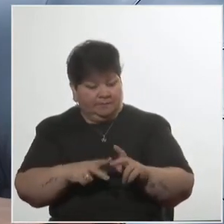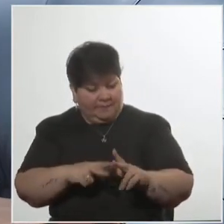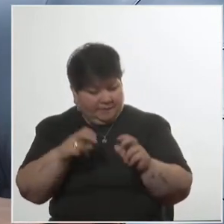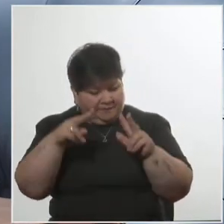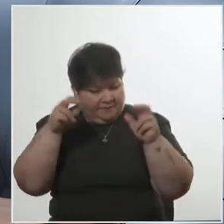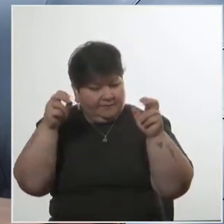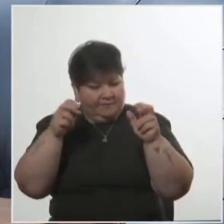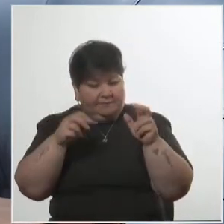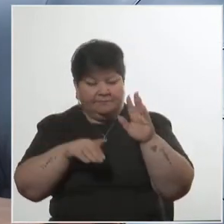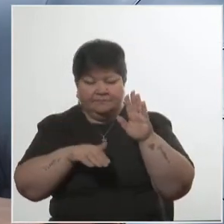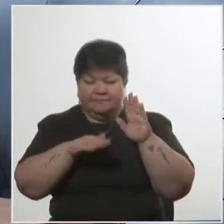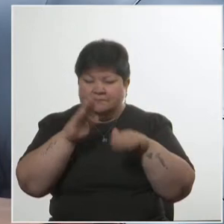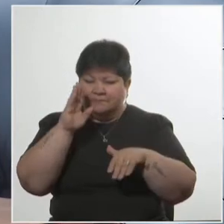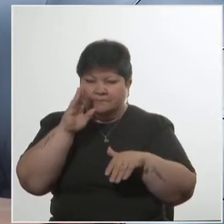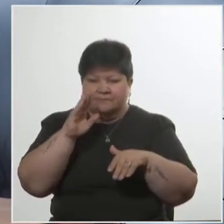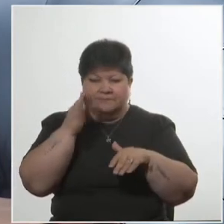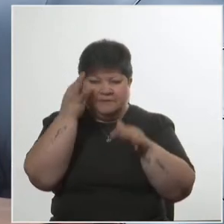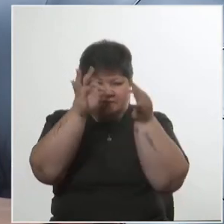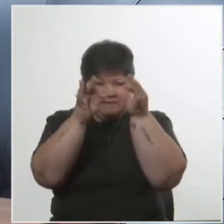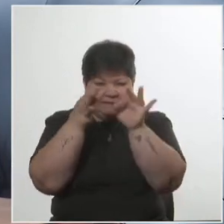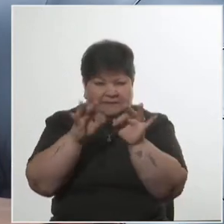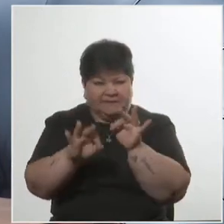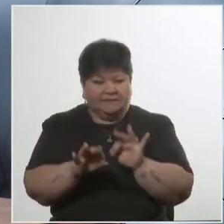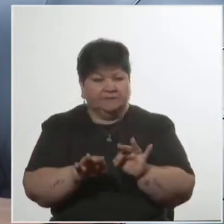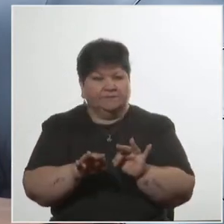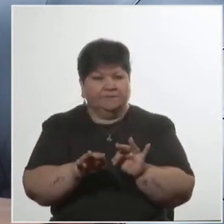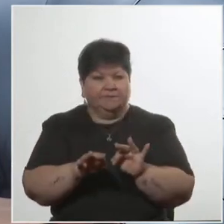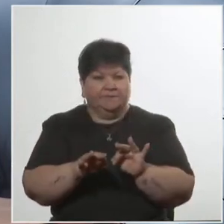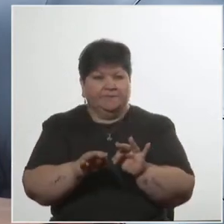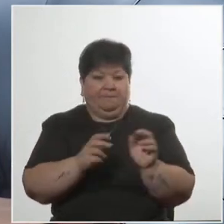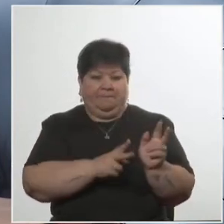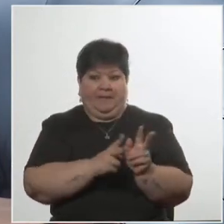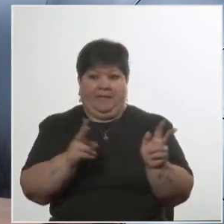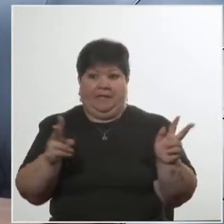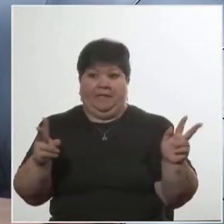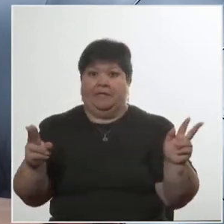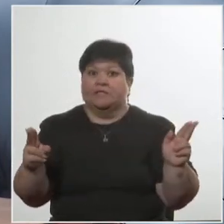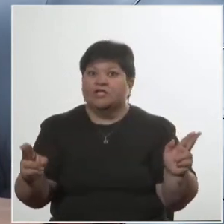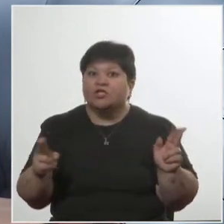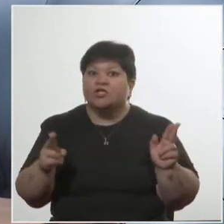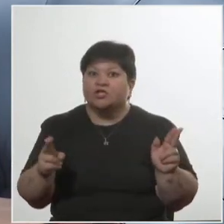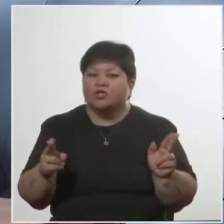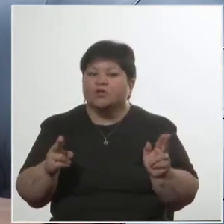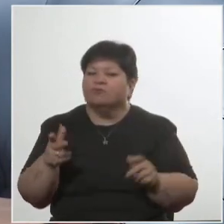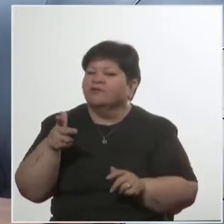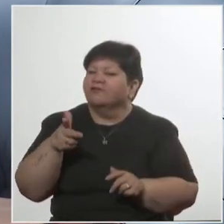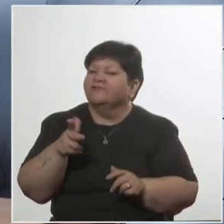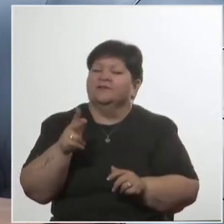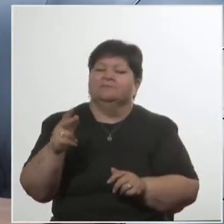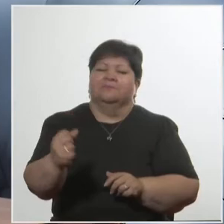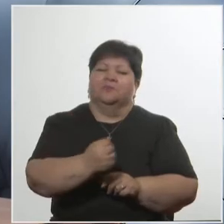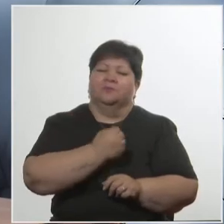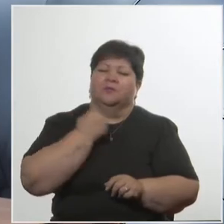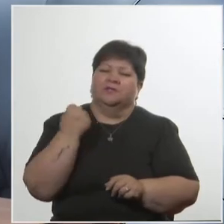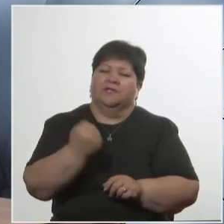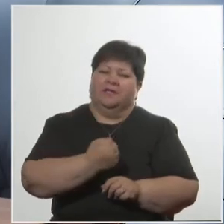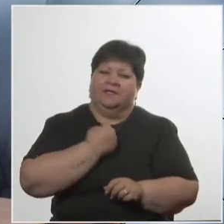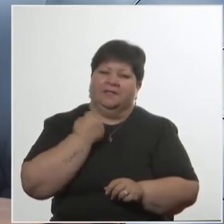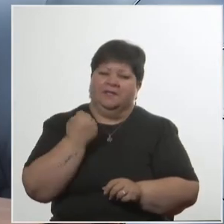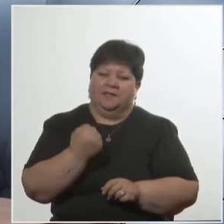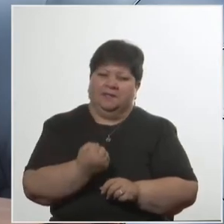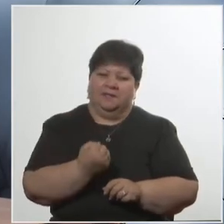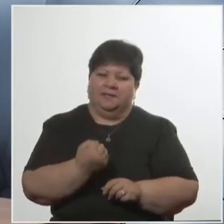mayor con mayor detalle el alcance y el período porque el período termina determinando el alcance